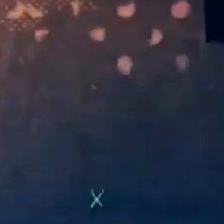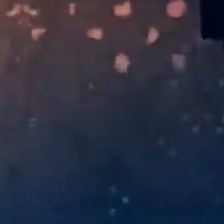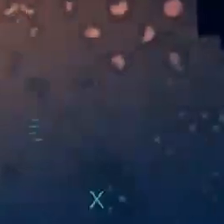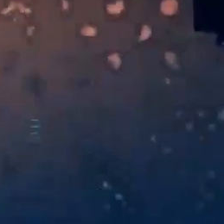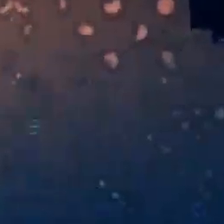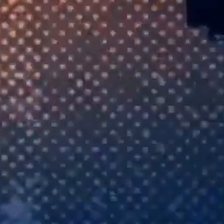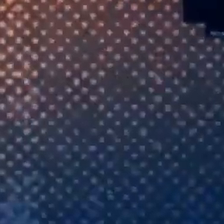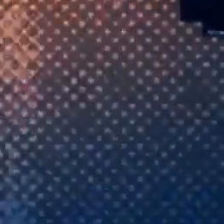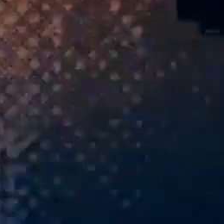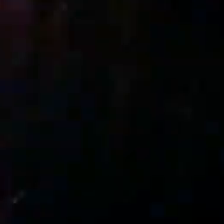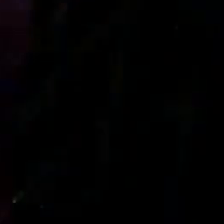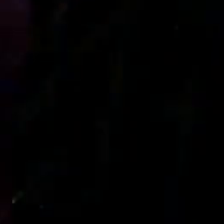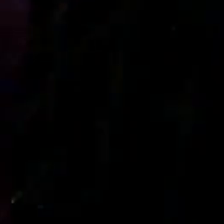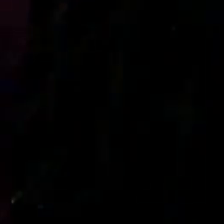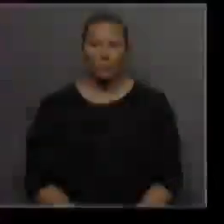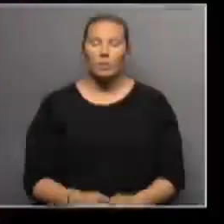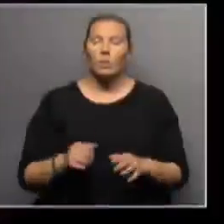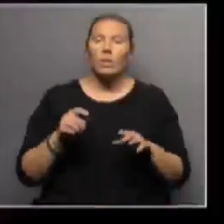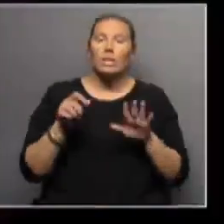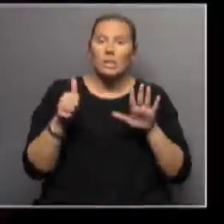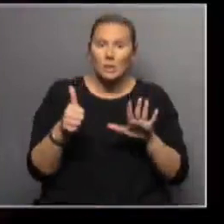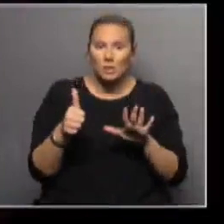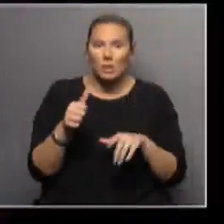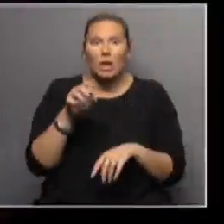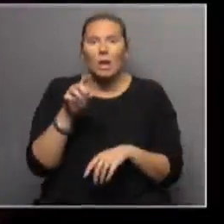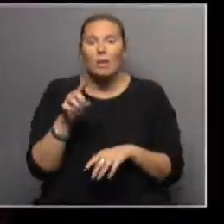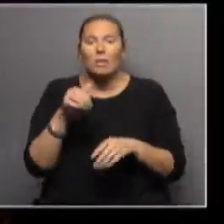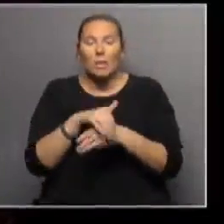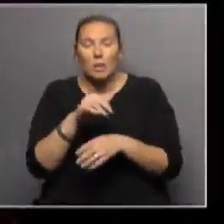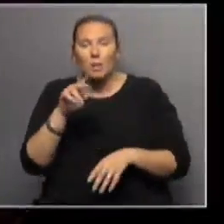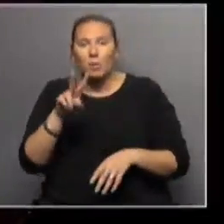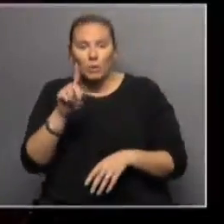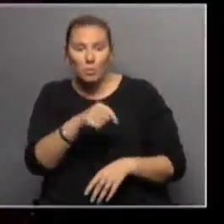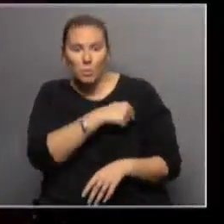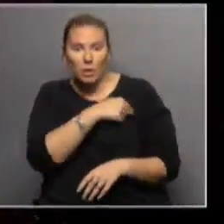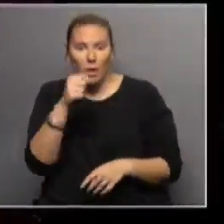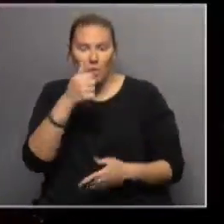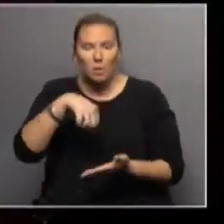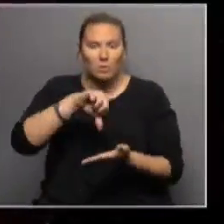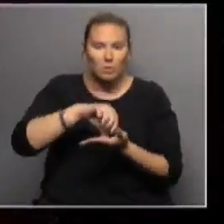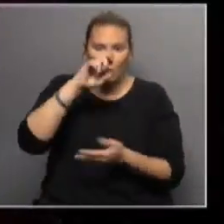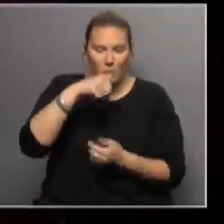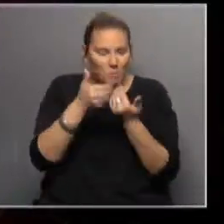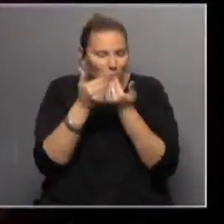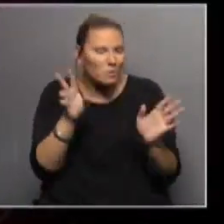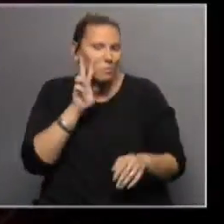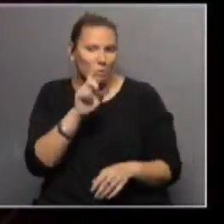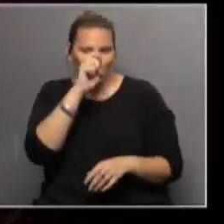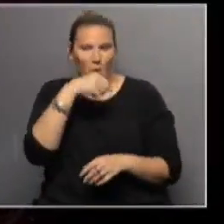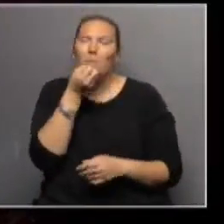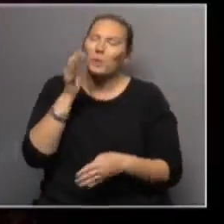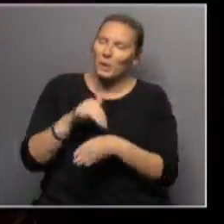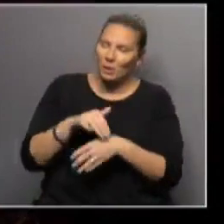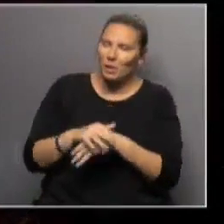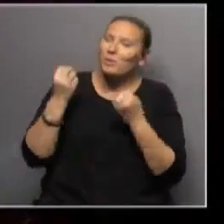lo mejor que tenemos. 18 horas 21 grados en la ciudad de Montevideo y está comenzando Mira Montevideo. Muy buenas